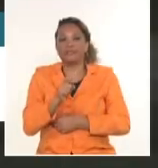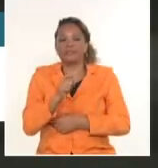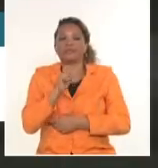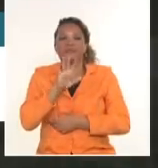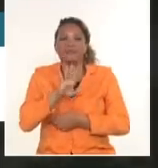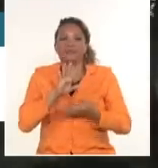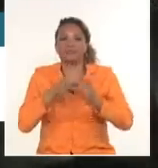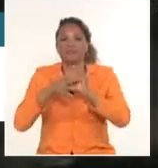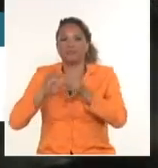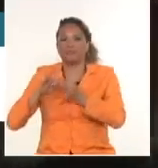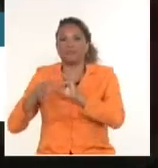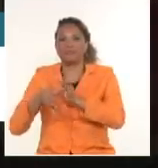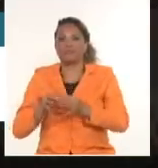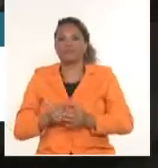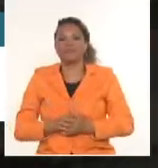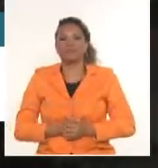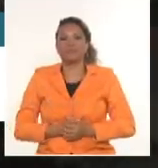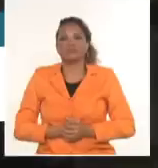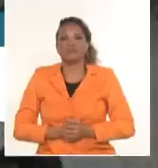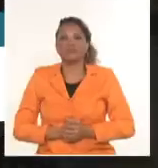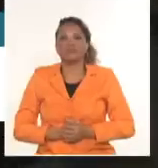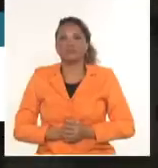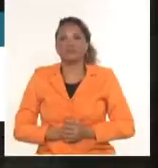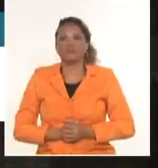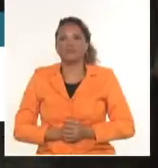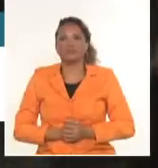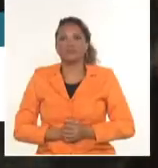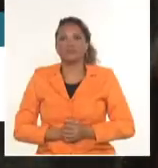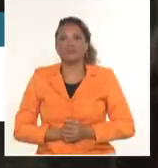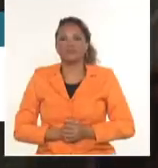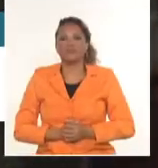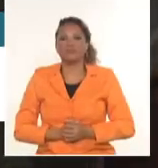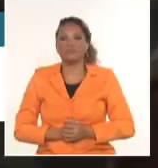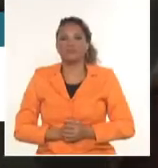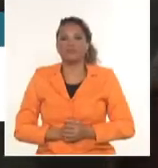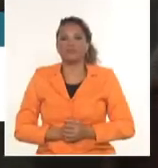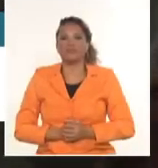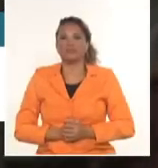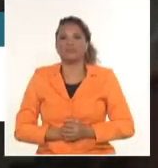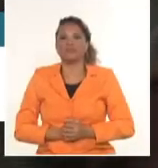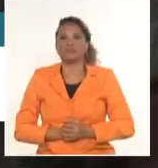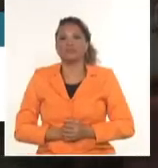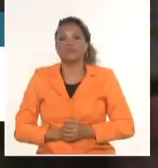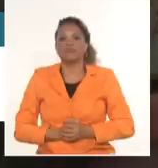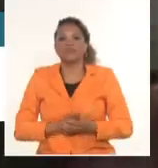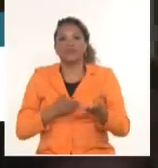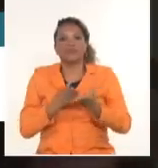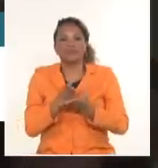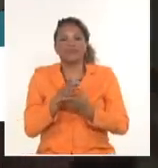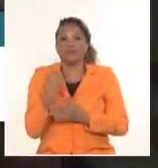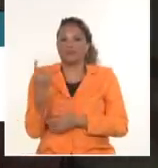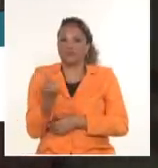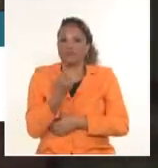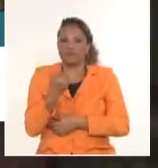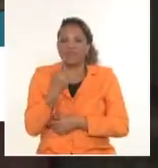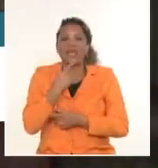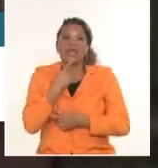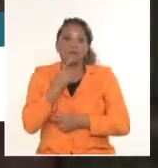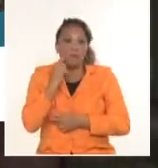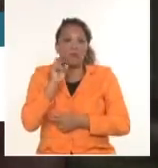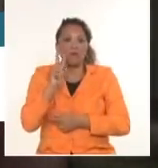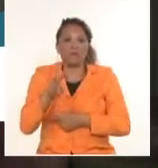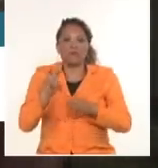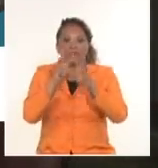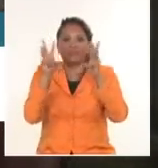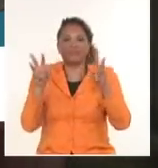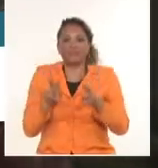5 aros. Así está la situación. Usted no se desprenda de la televisión. Si quiere, consulte las redes sociales, pero en este